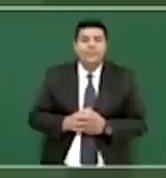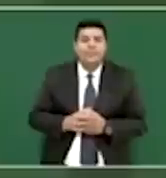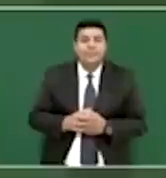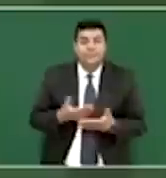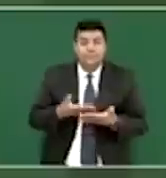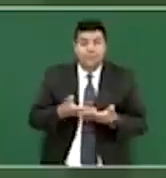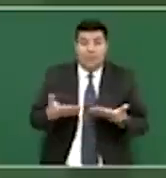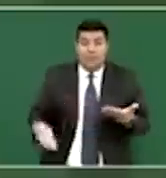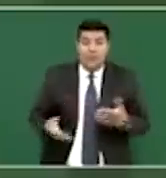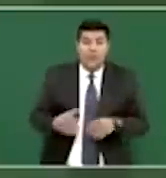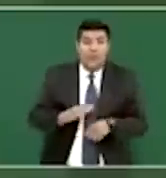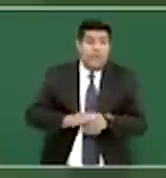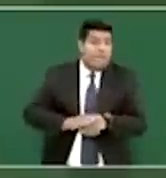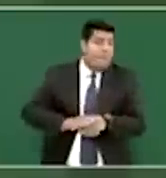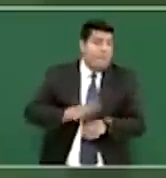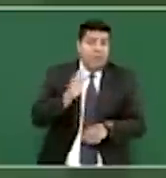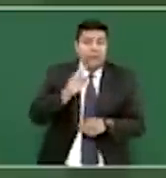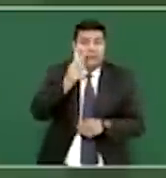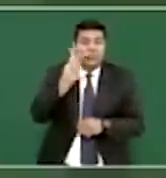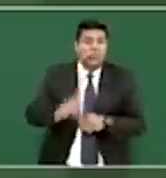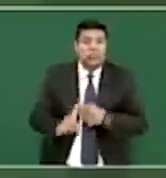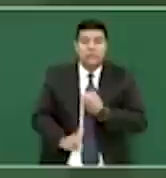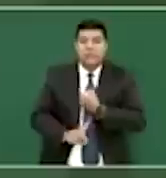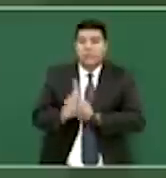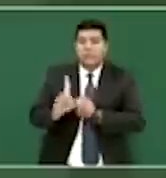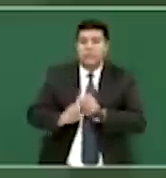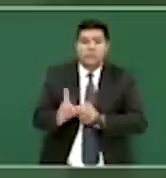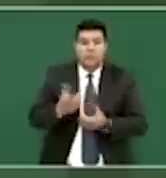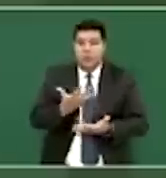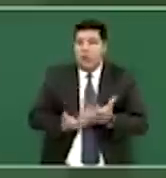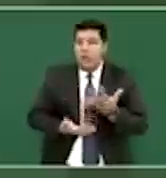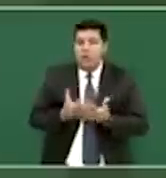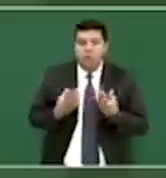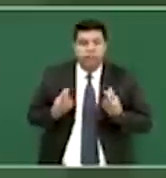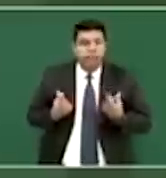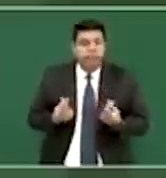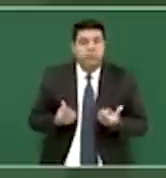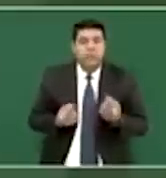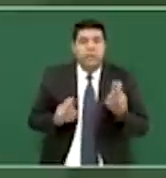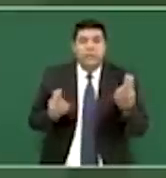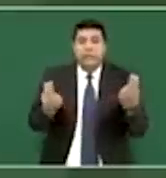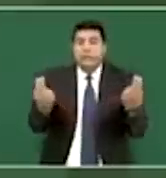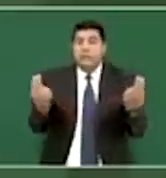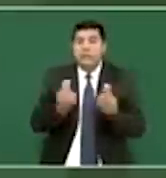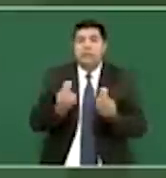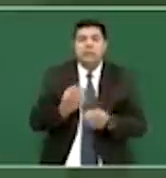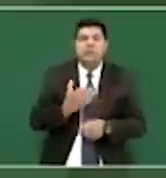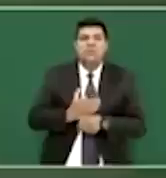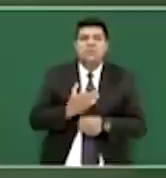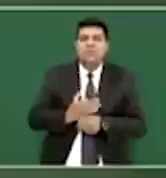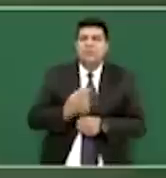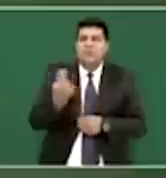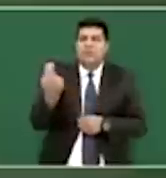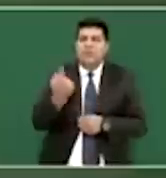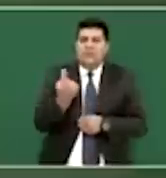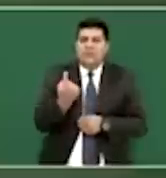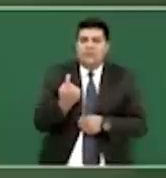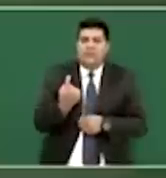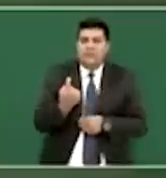llama a actuar es la necesidad de